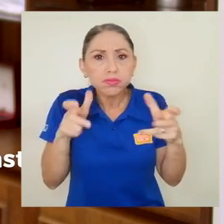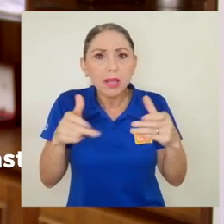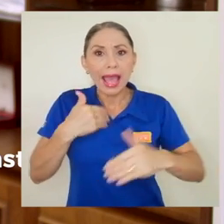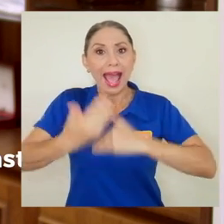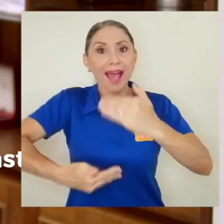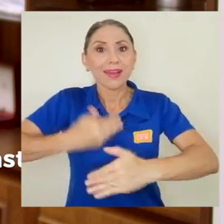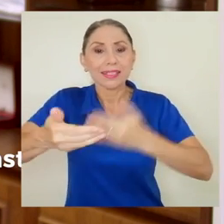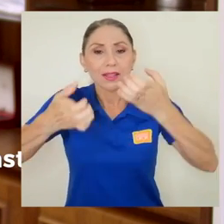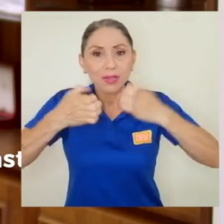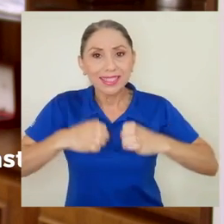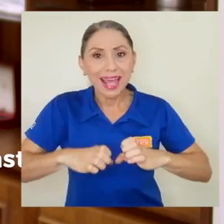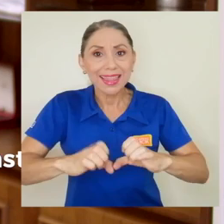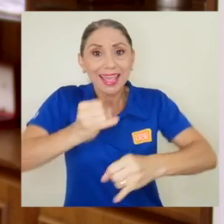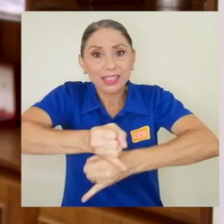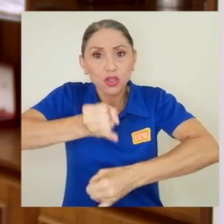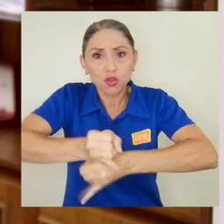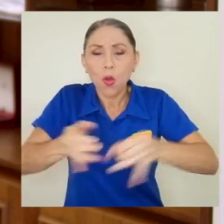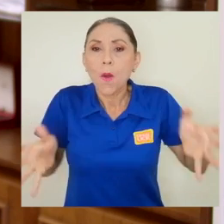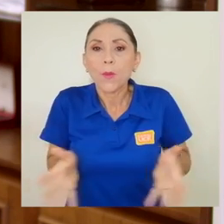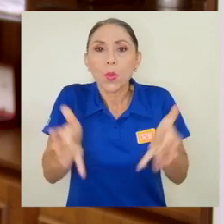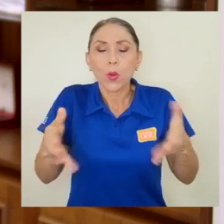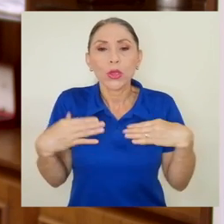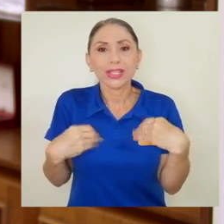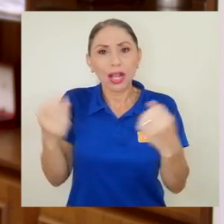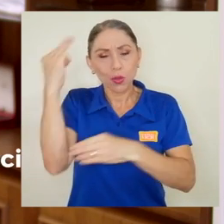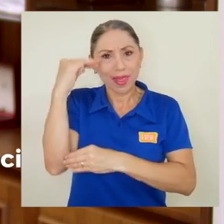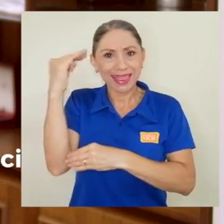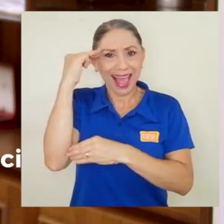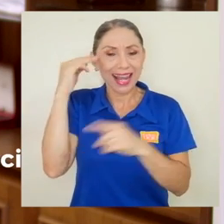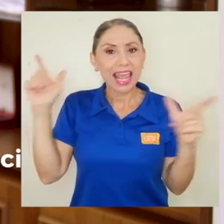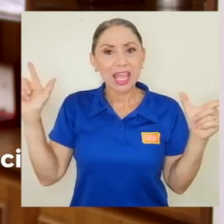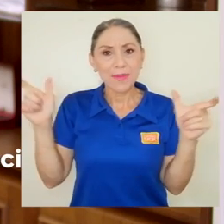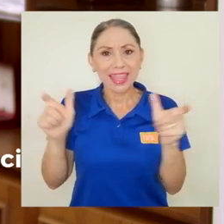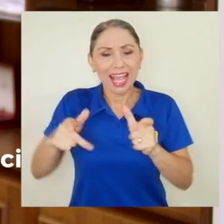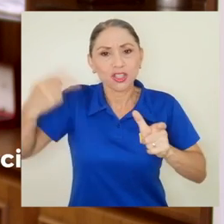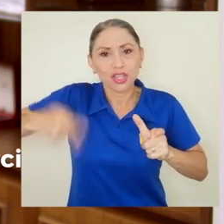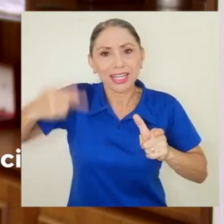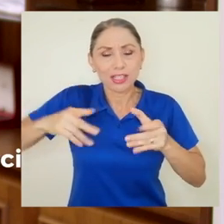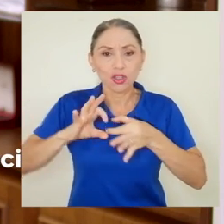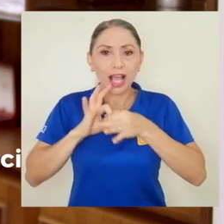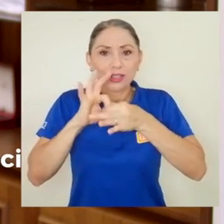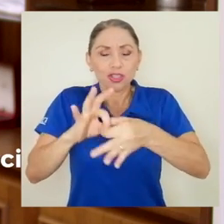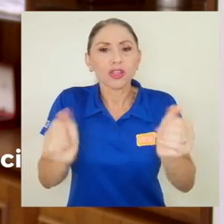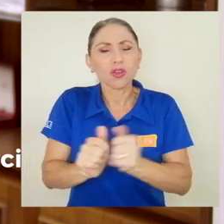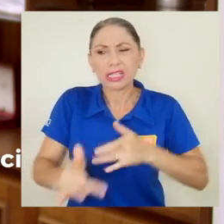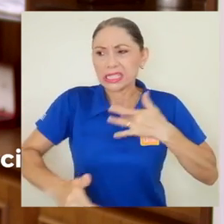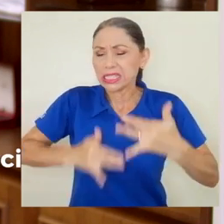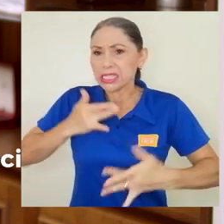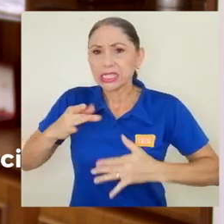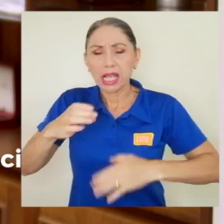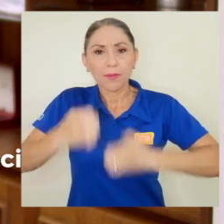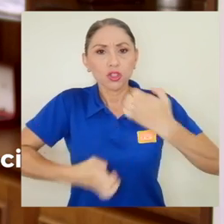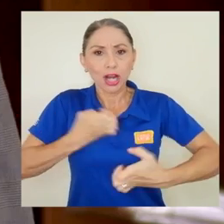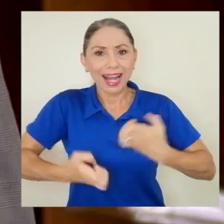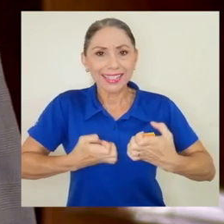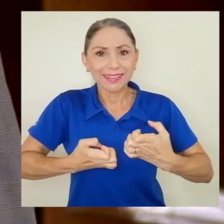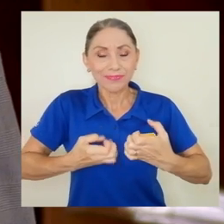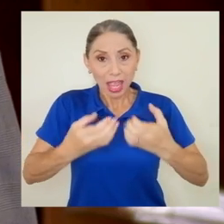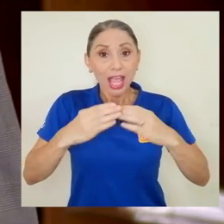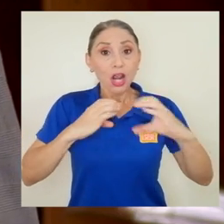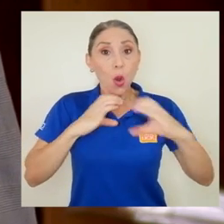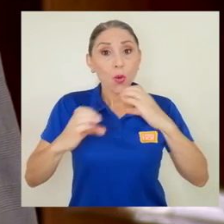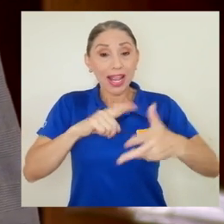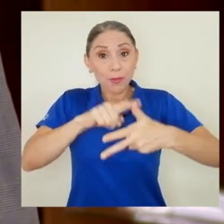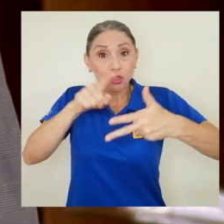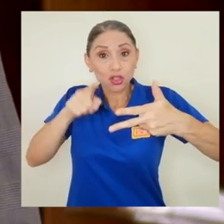una estrategia institucional en promoción de salud mental y mitigación de riesgos asociados a malestares emocionales les